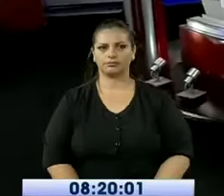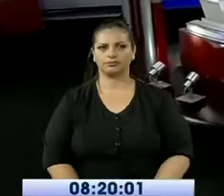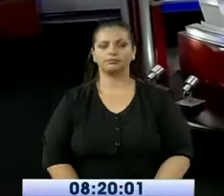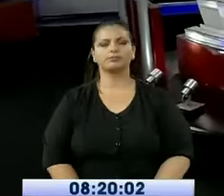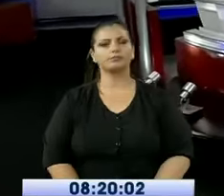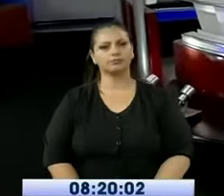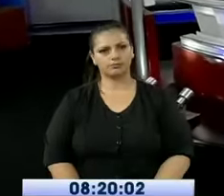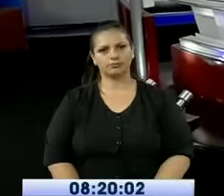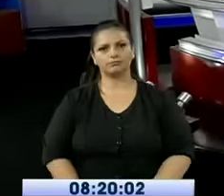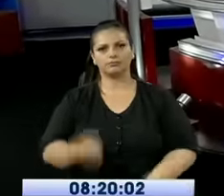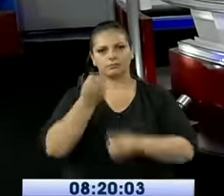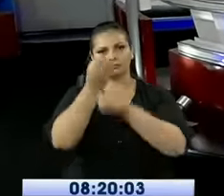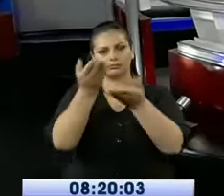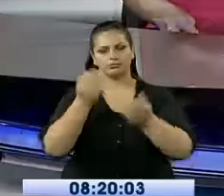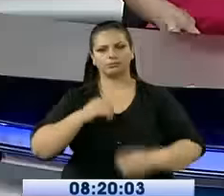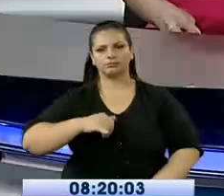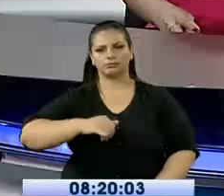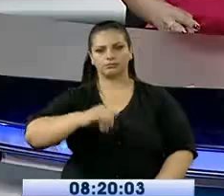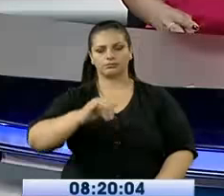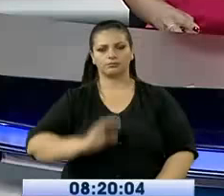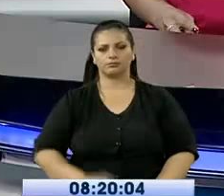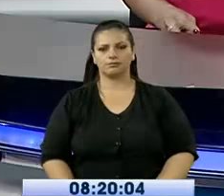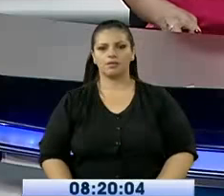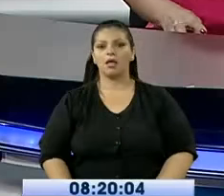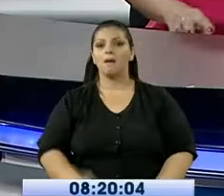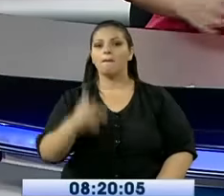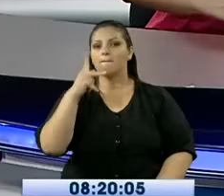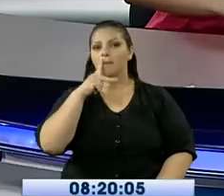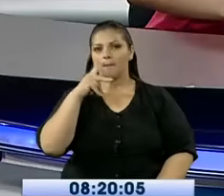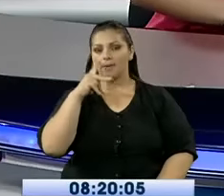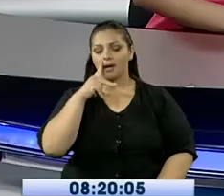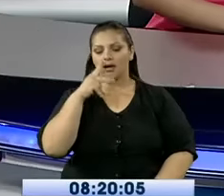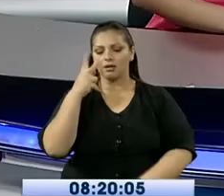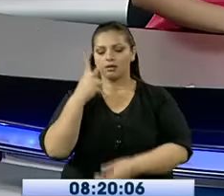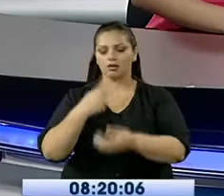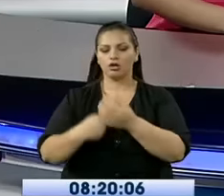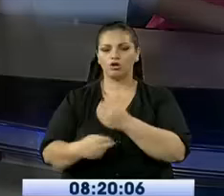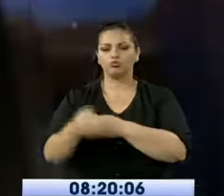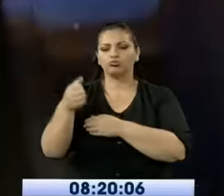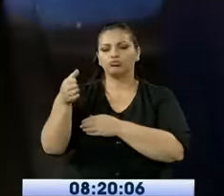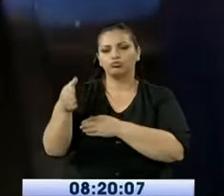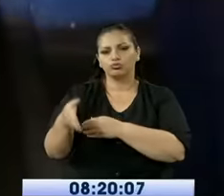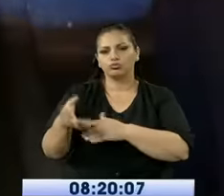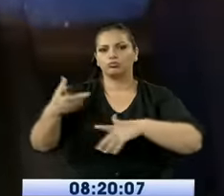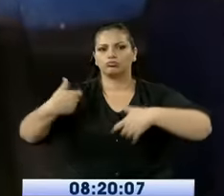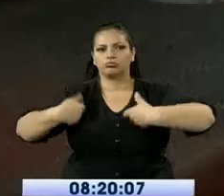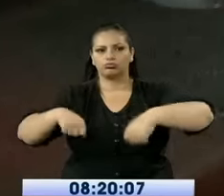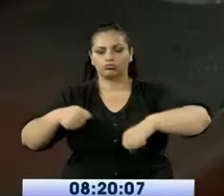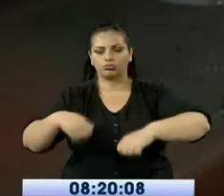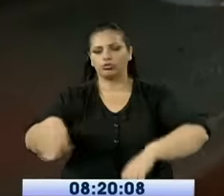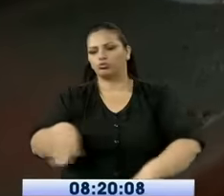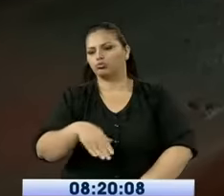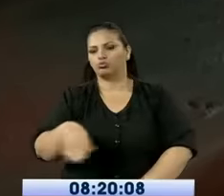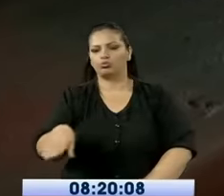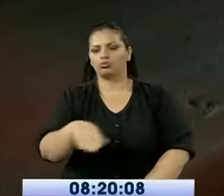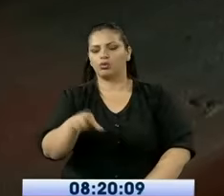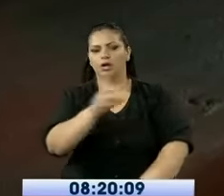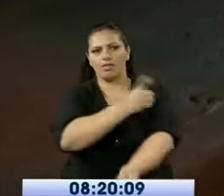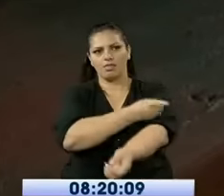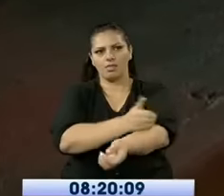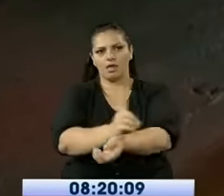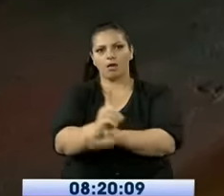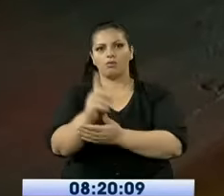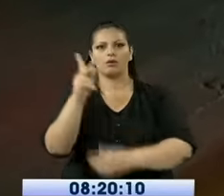Continuamos informando. Padre e hijo que se movilizaban en una motocicleta se accidentaron en el kilómetro 16 y medio de la vía Daule. Esto es